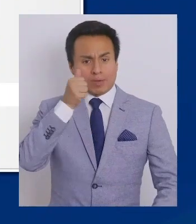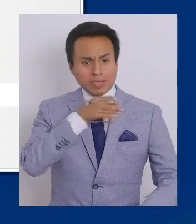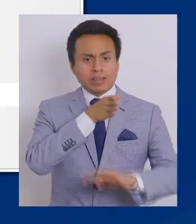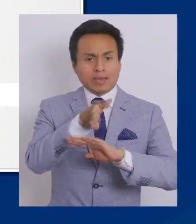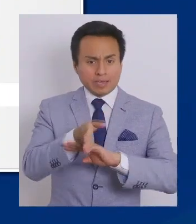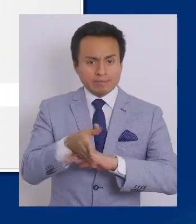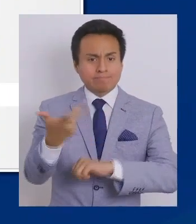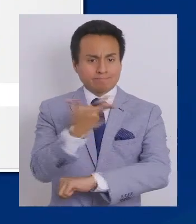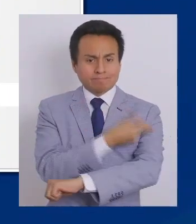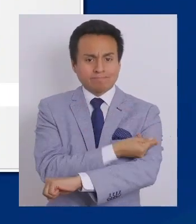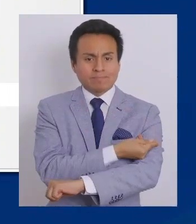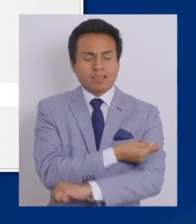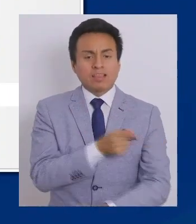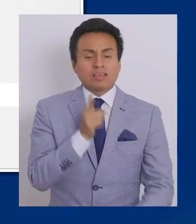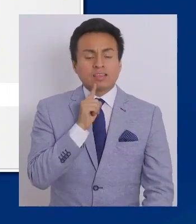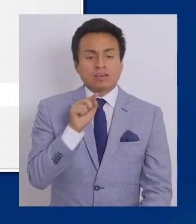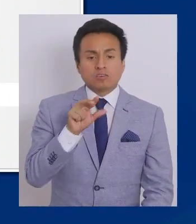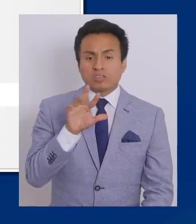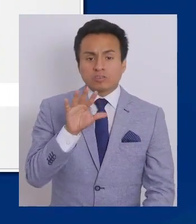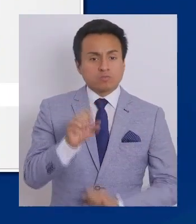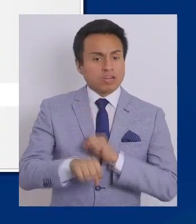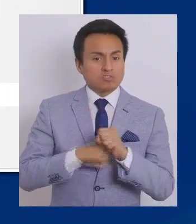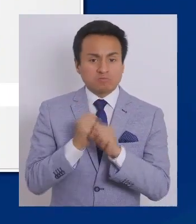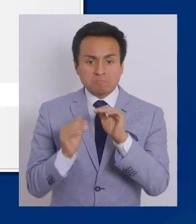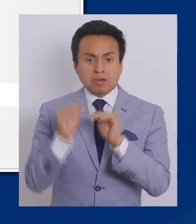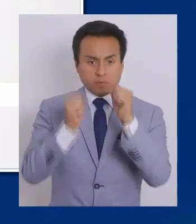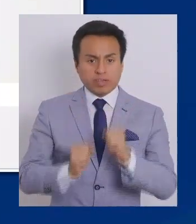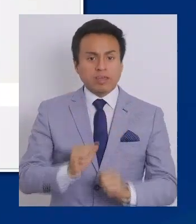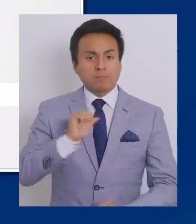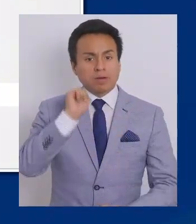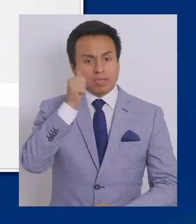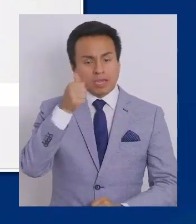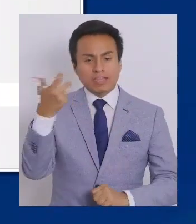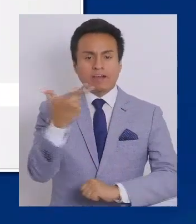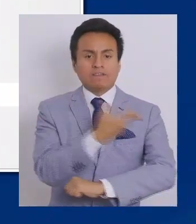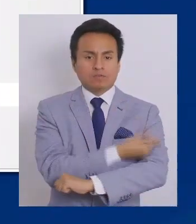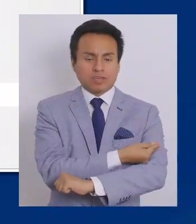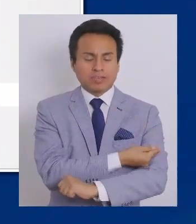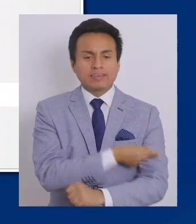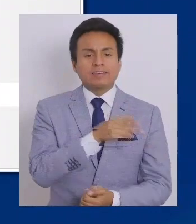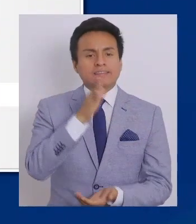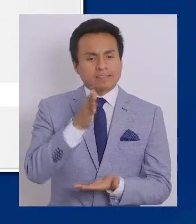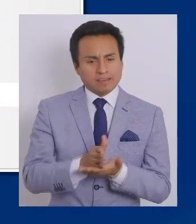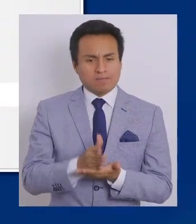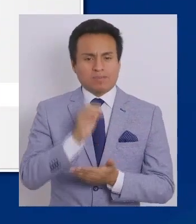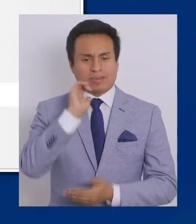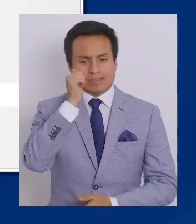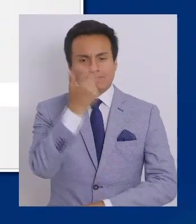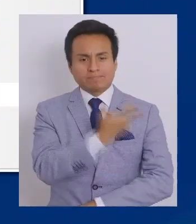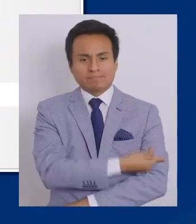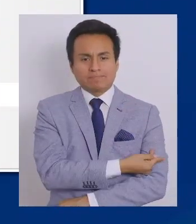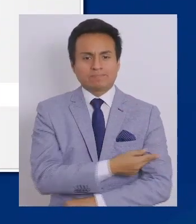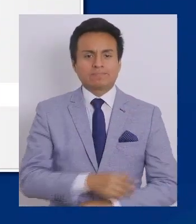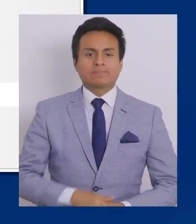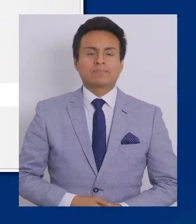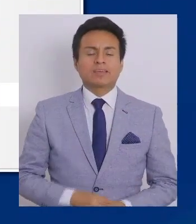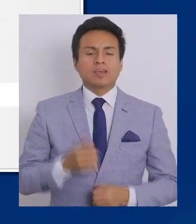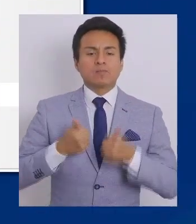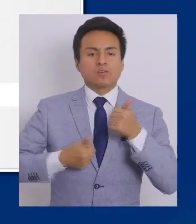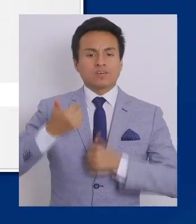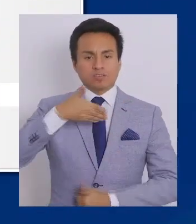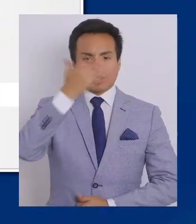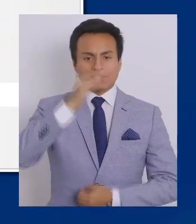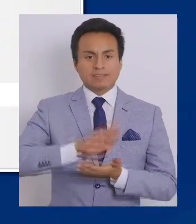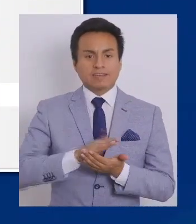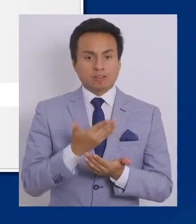aunque tenga más de 85 y 86 años vacunarse mañana y debe ser vacunada mañana los profesionales del